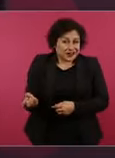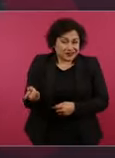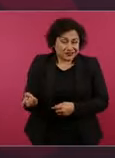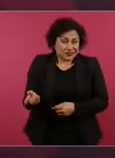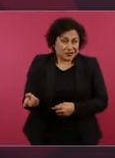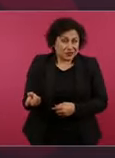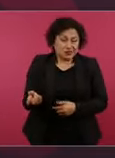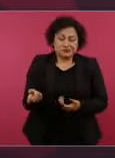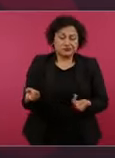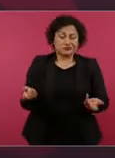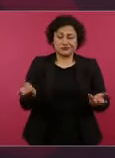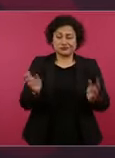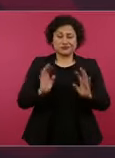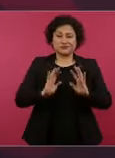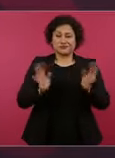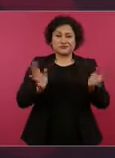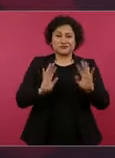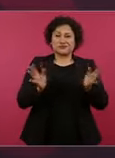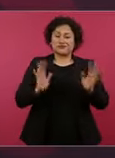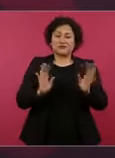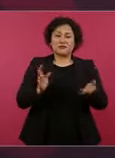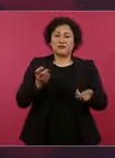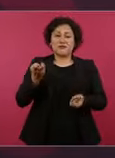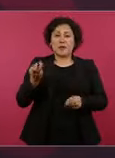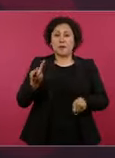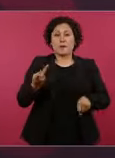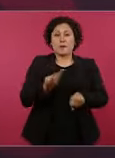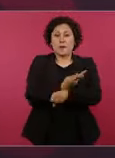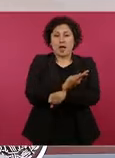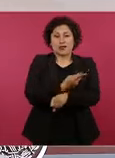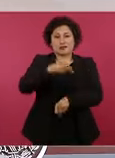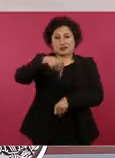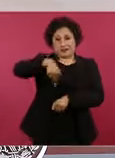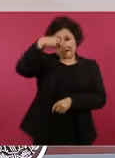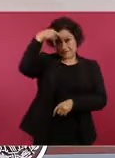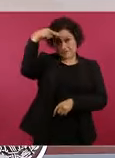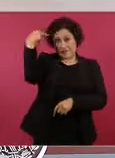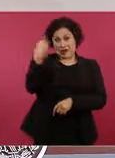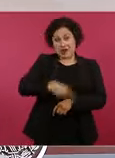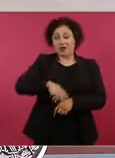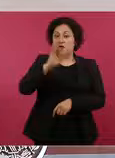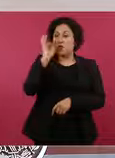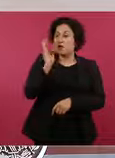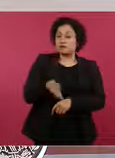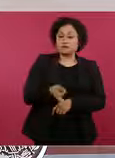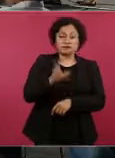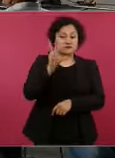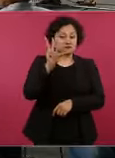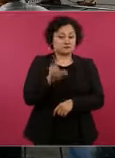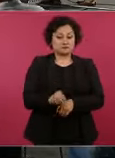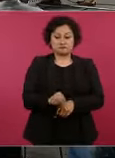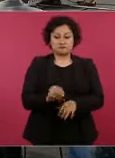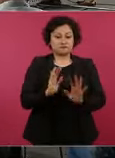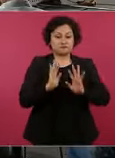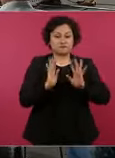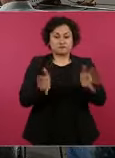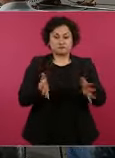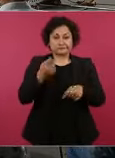no se permite en México, todo indica de